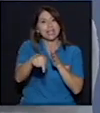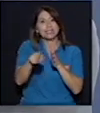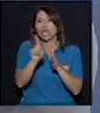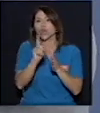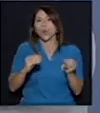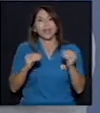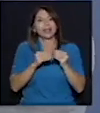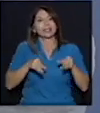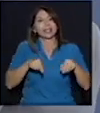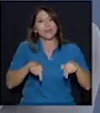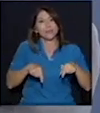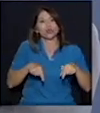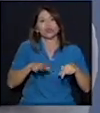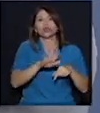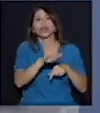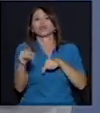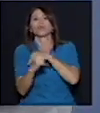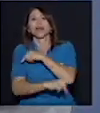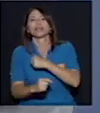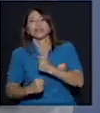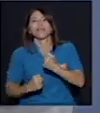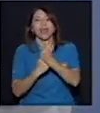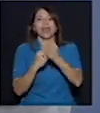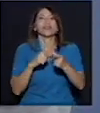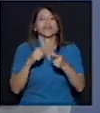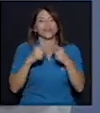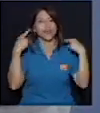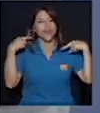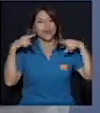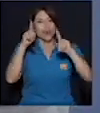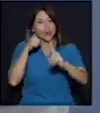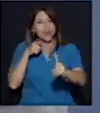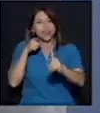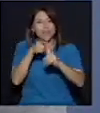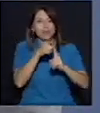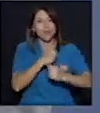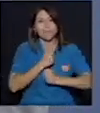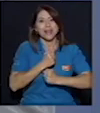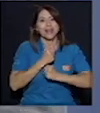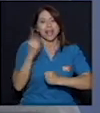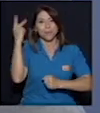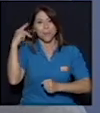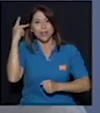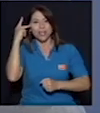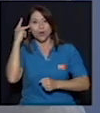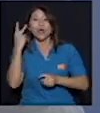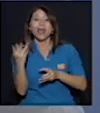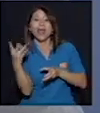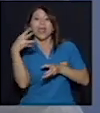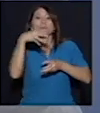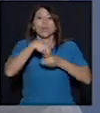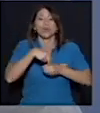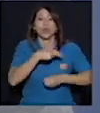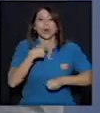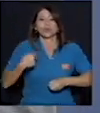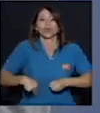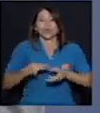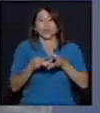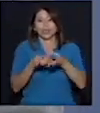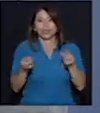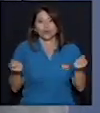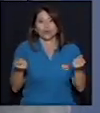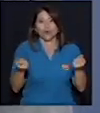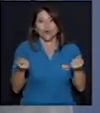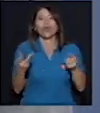y entonces al final logró el objetivo militar y político e involucró a los chinos en la solución, e